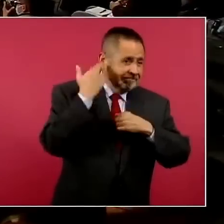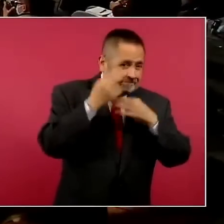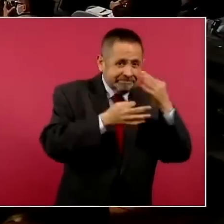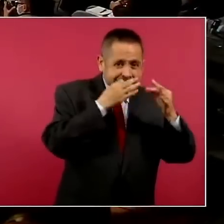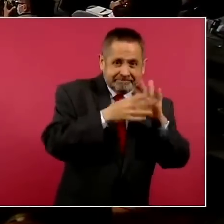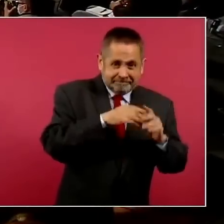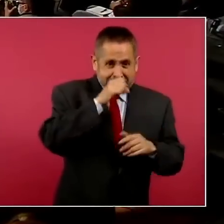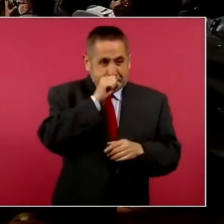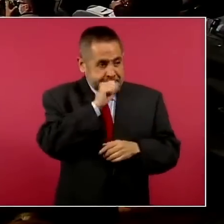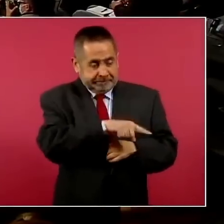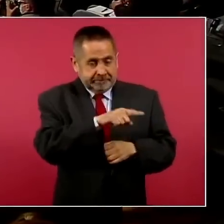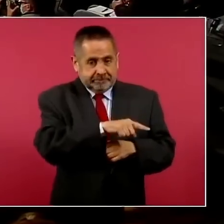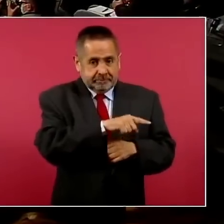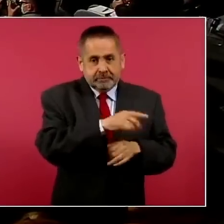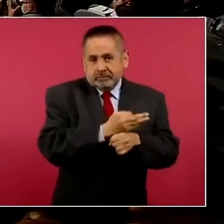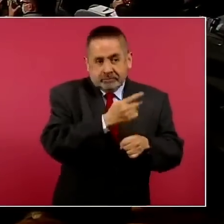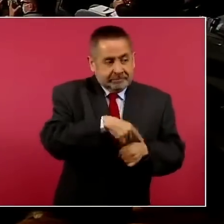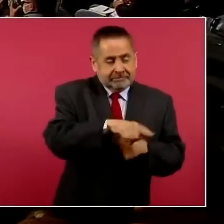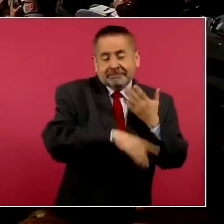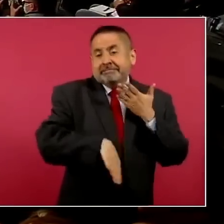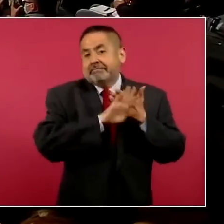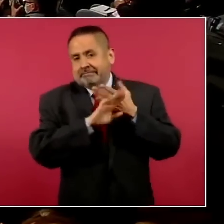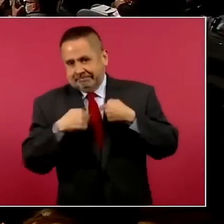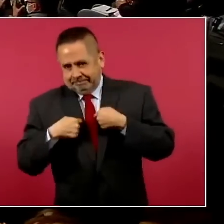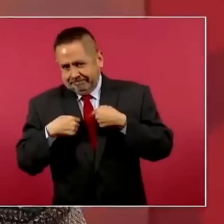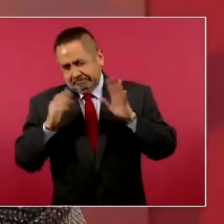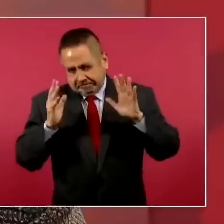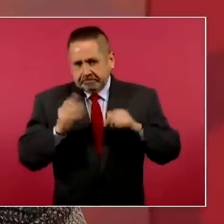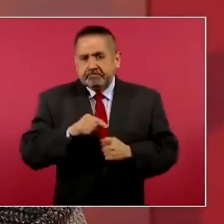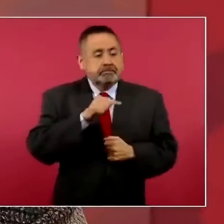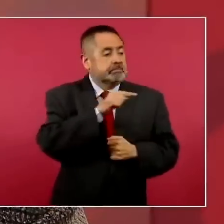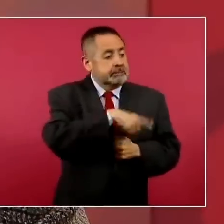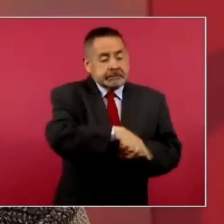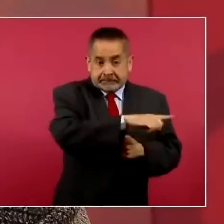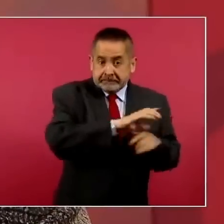los que están ahora en contra de nosotros,